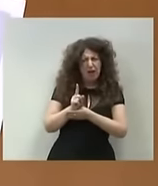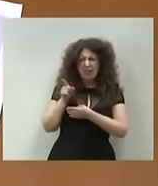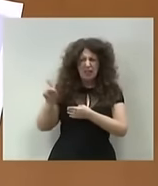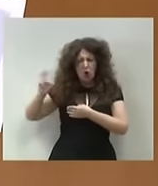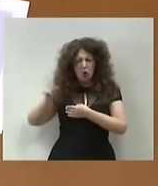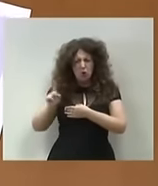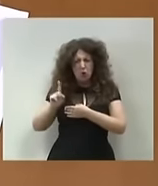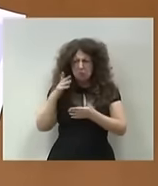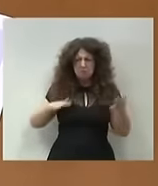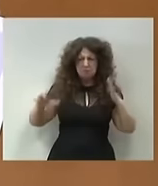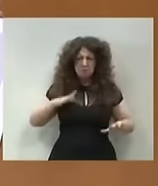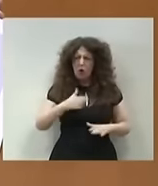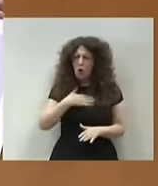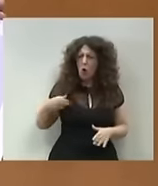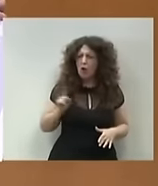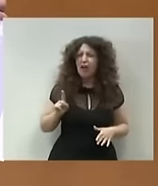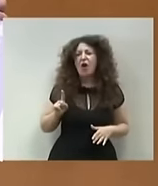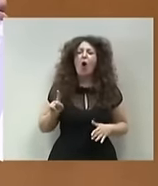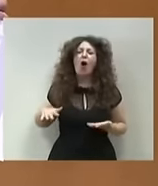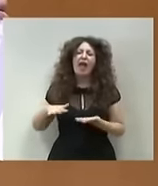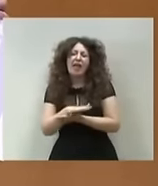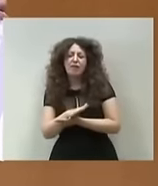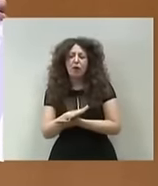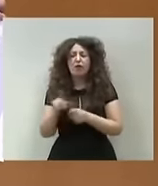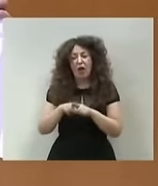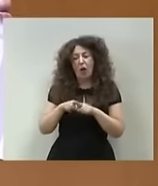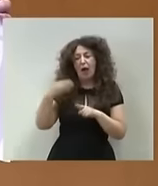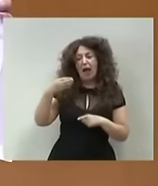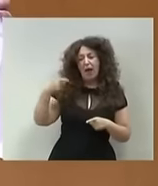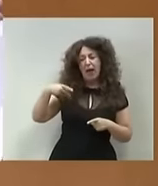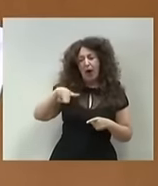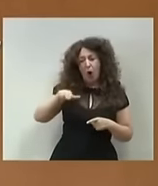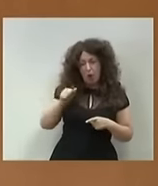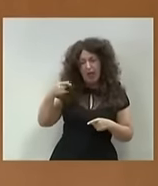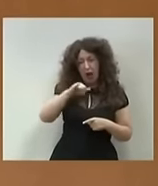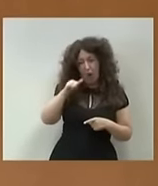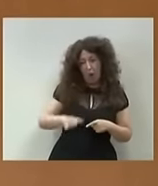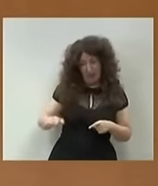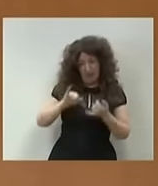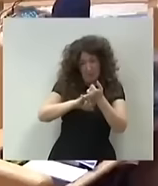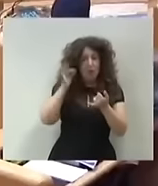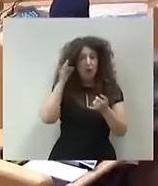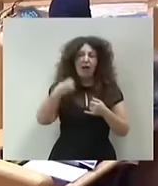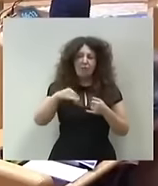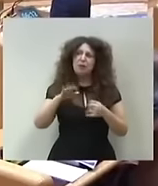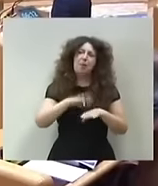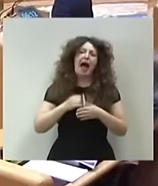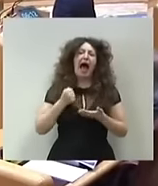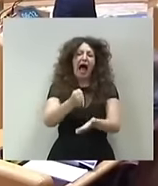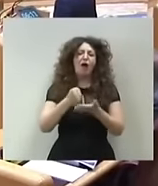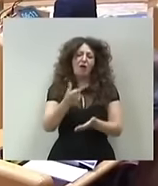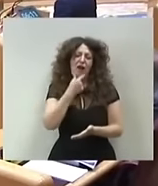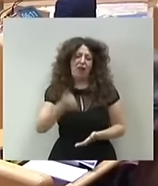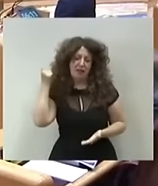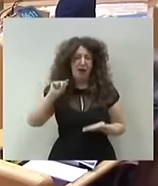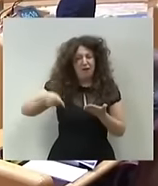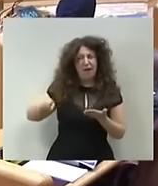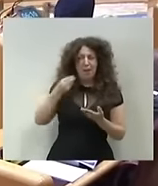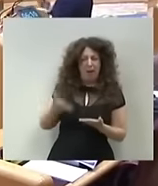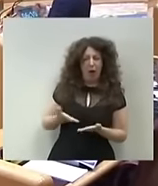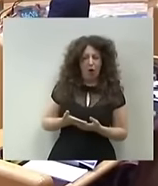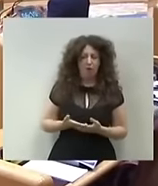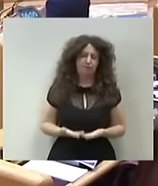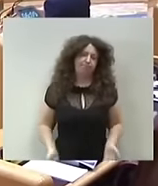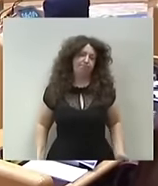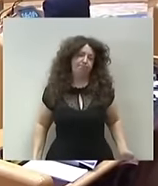¿No pudo? ¿O no tenía la misma influencia que tenía Begoña Gómez a la hora de las adjudicaciones? Porque mire, estas son preguntas todas que tienen que hacerse.